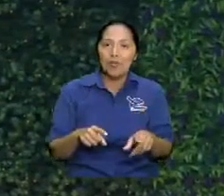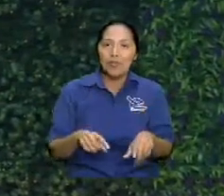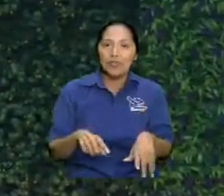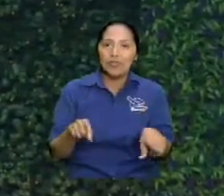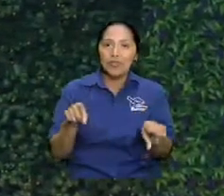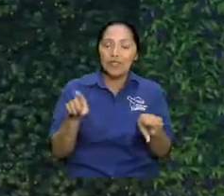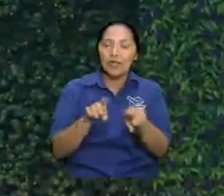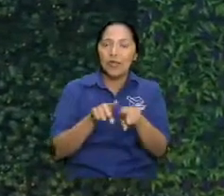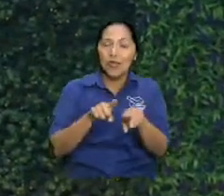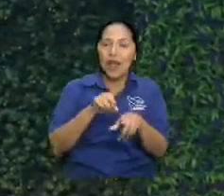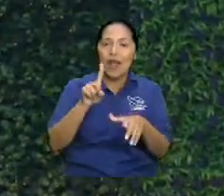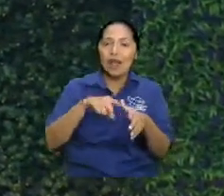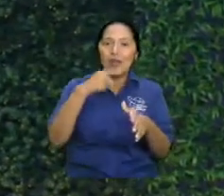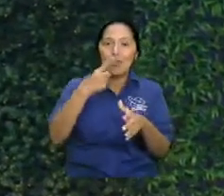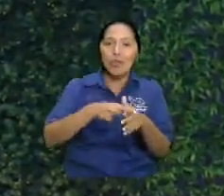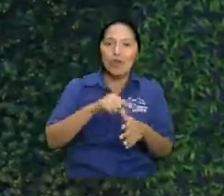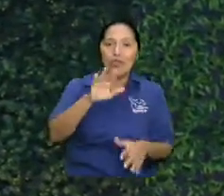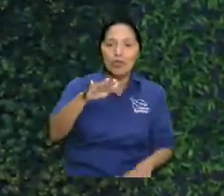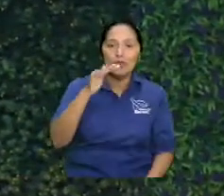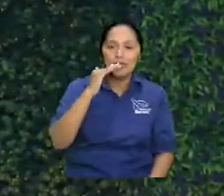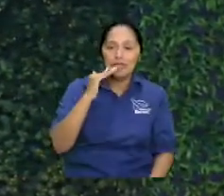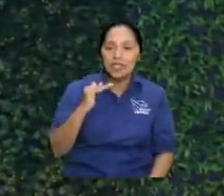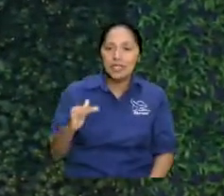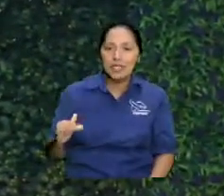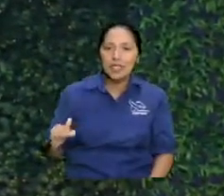No se sabe, ese es un secreto apostólico.